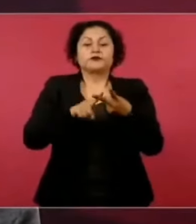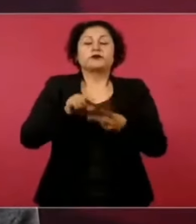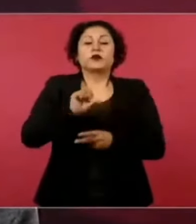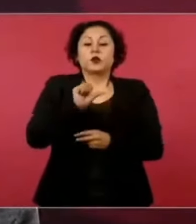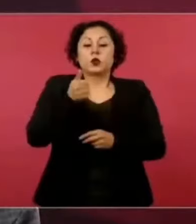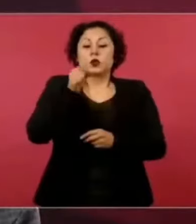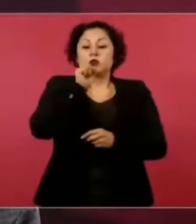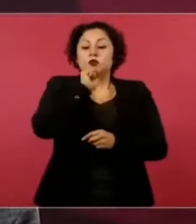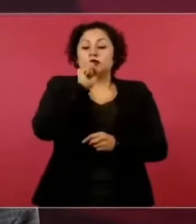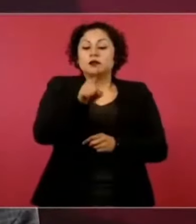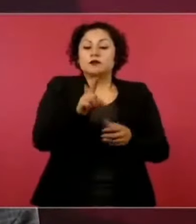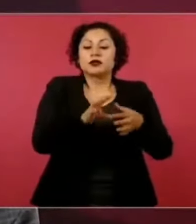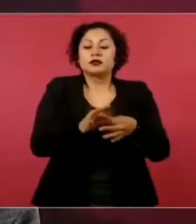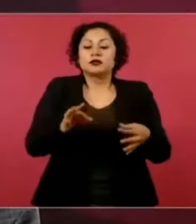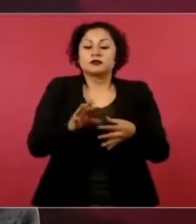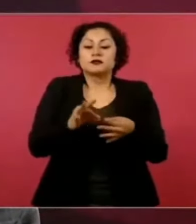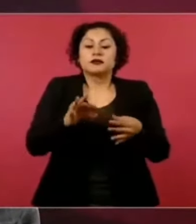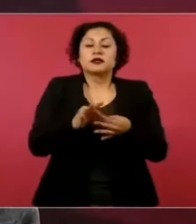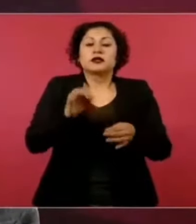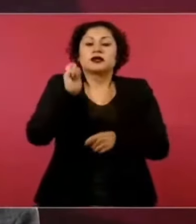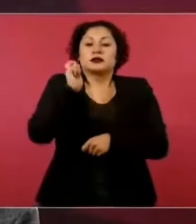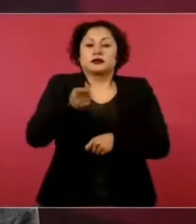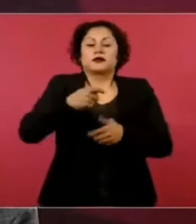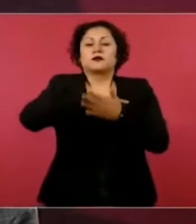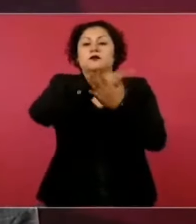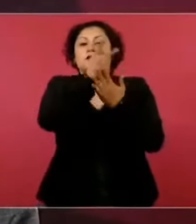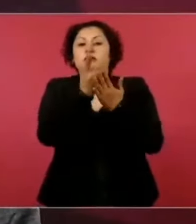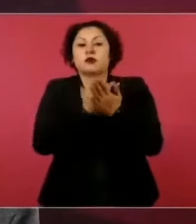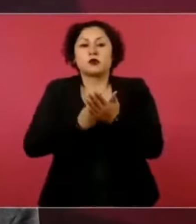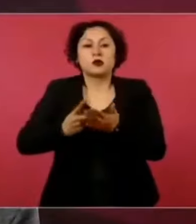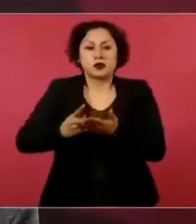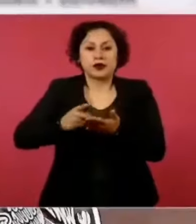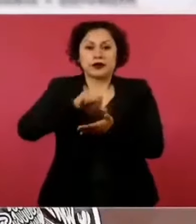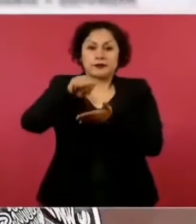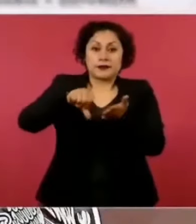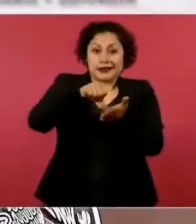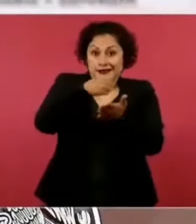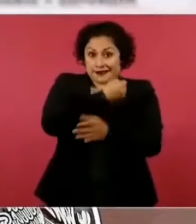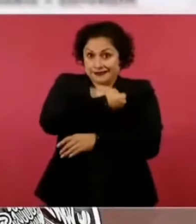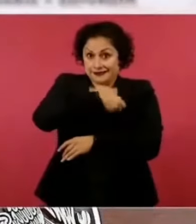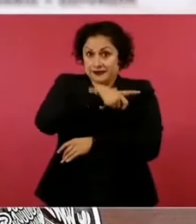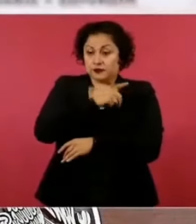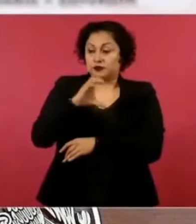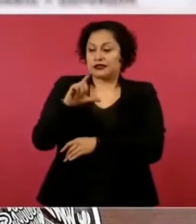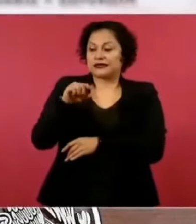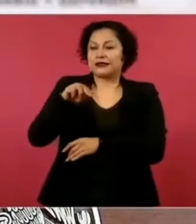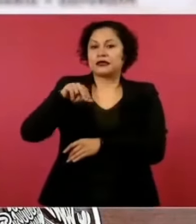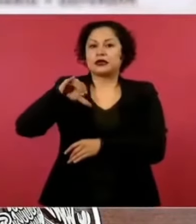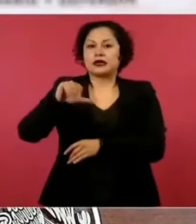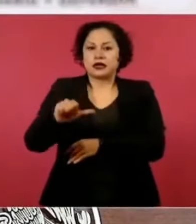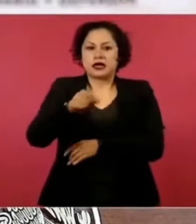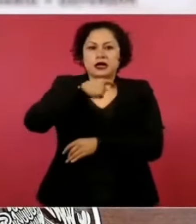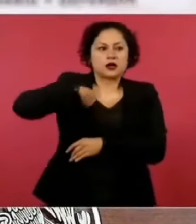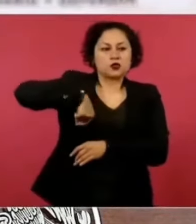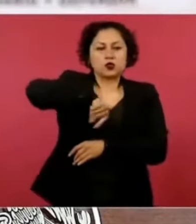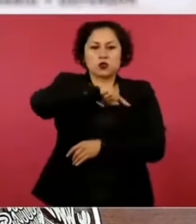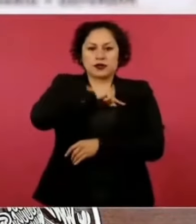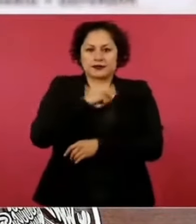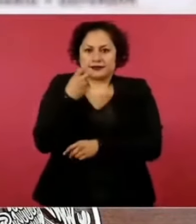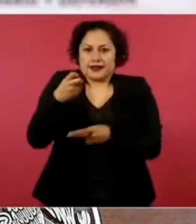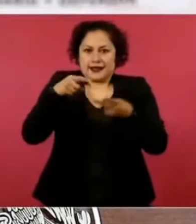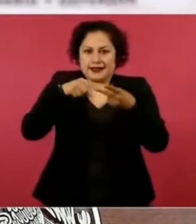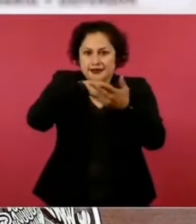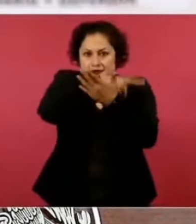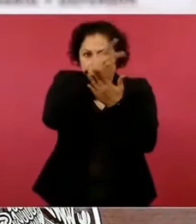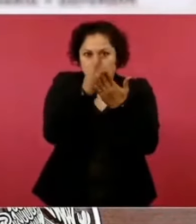conoceremos los avances de la clínica es nuestra este operativo s le puedo poner que da un sustento y